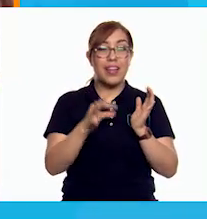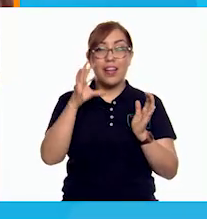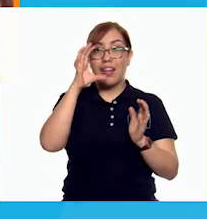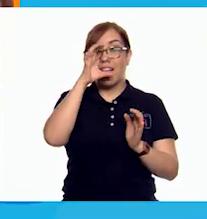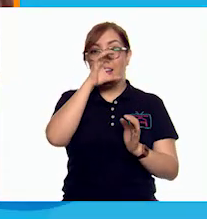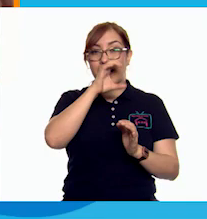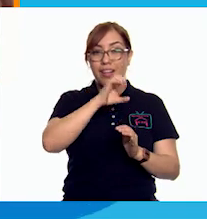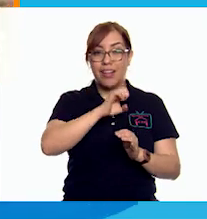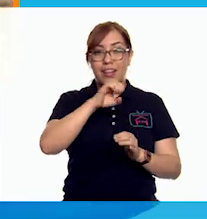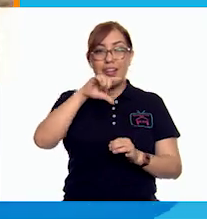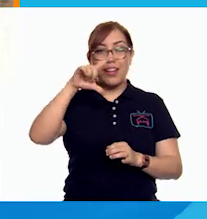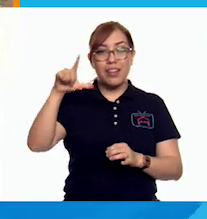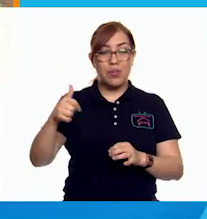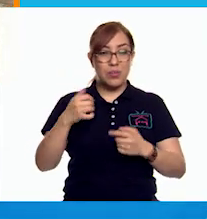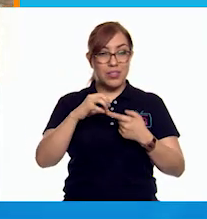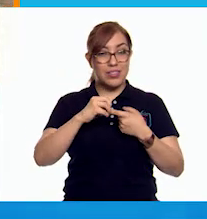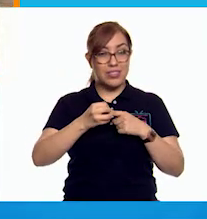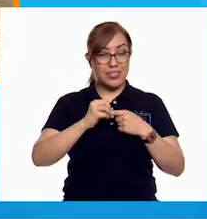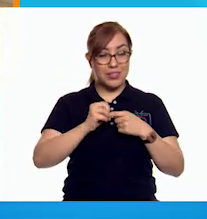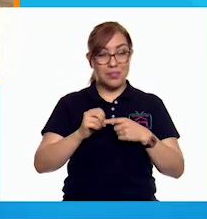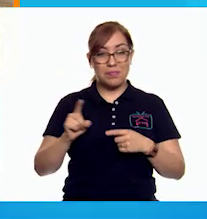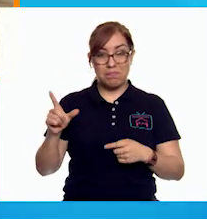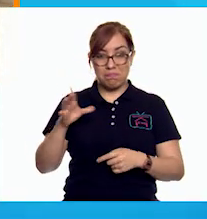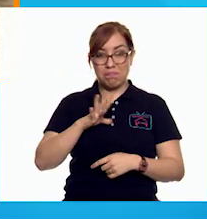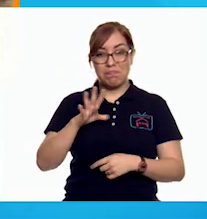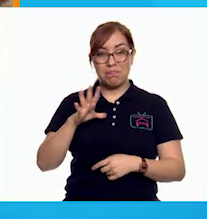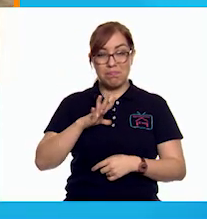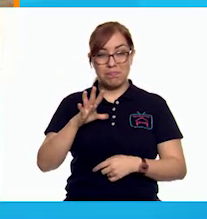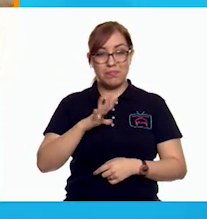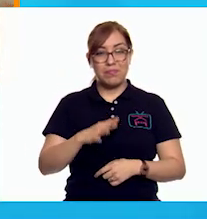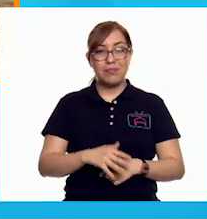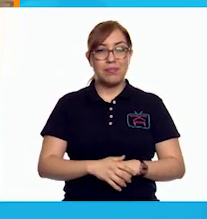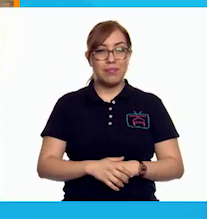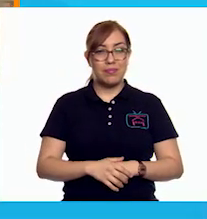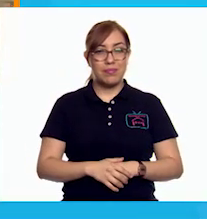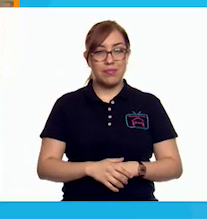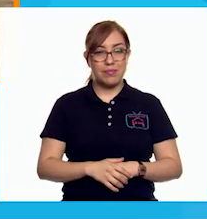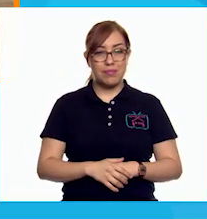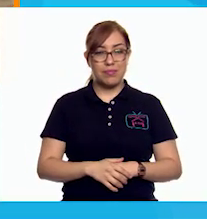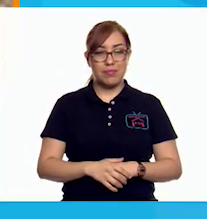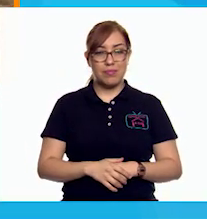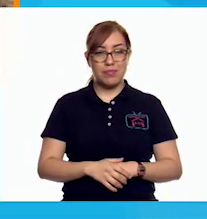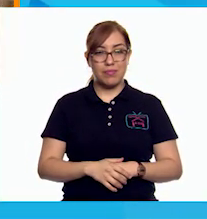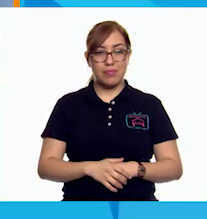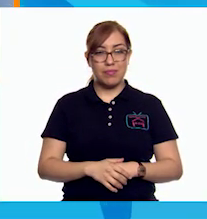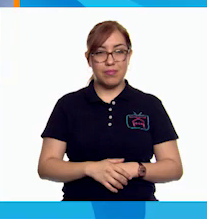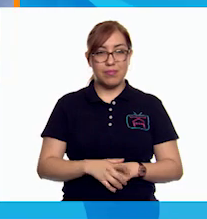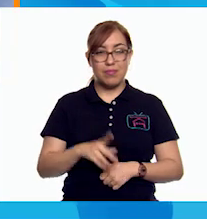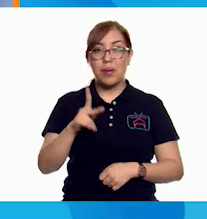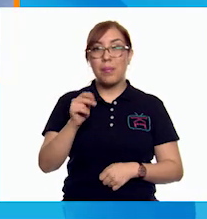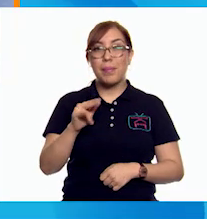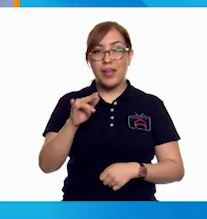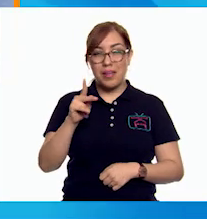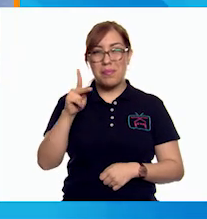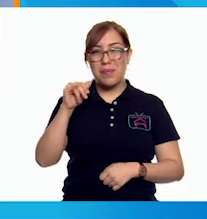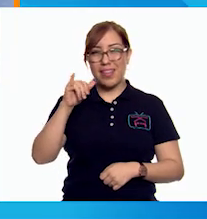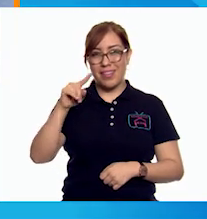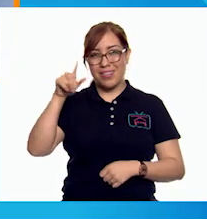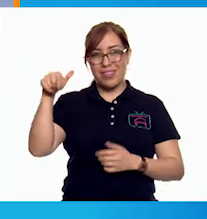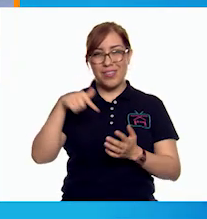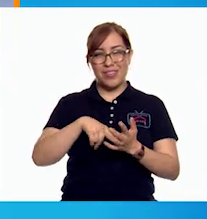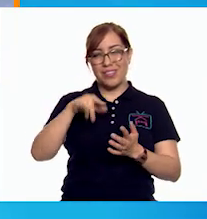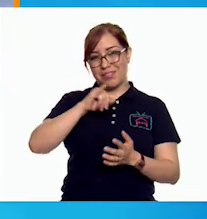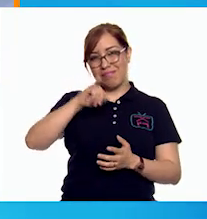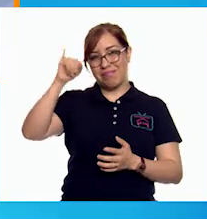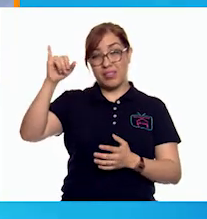Entonces le echamos semillas. Tenemos unas semillas que nos han traído del desierto de Catarina con los Pai Pai. Tengo unas semillas muy